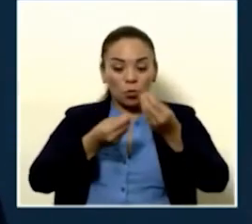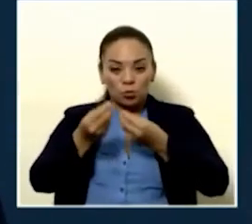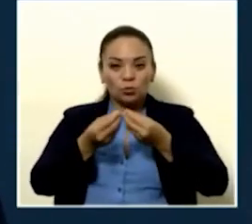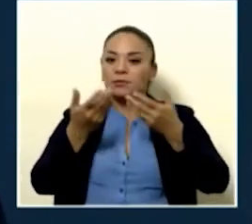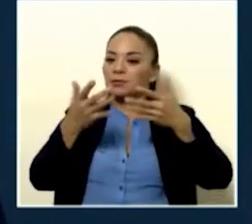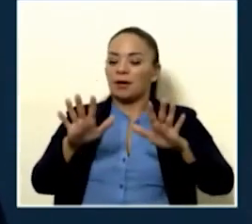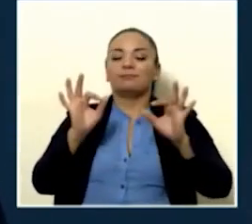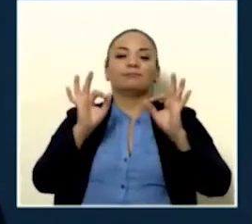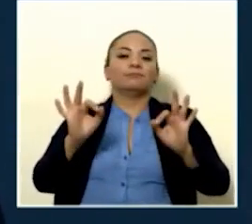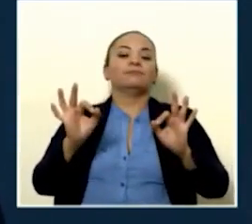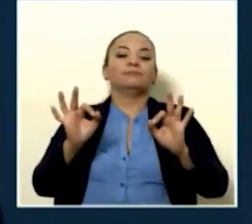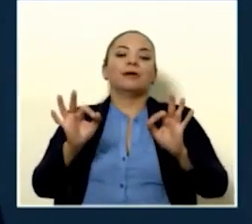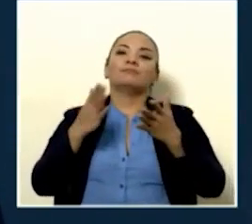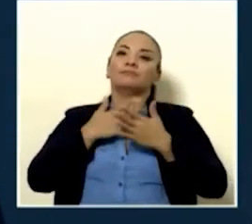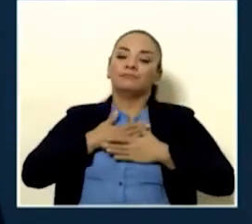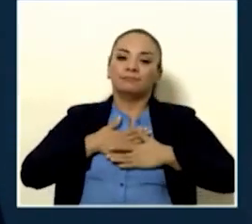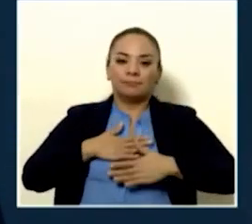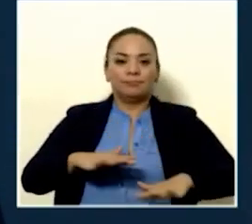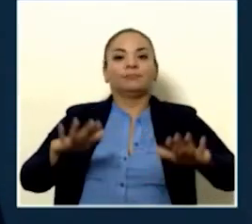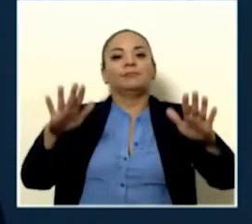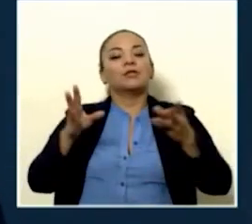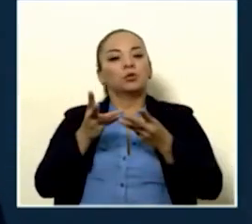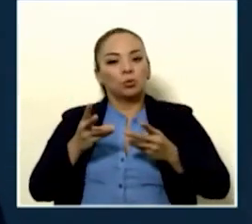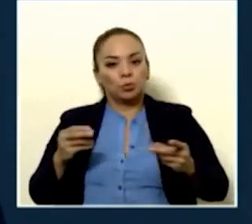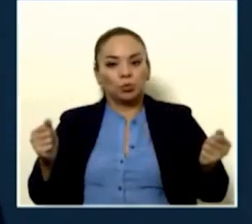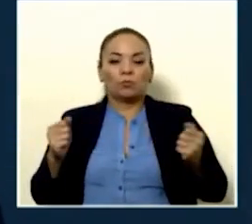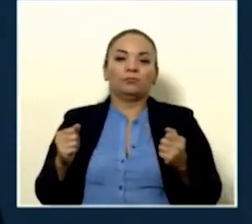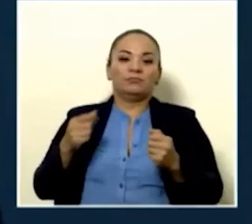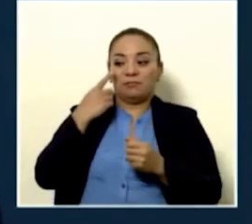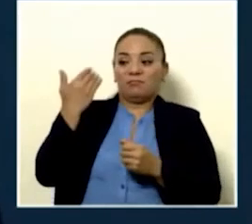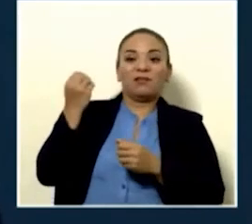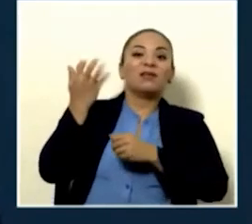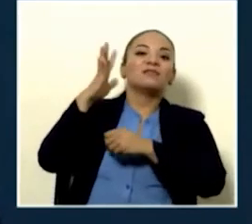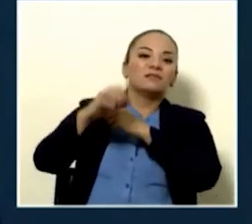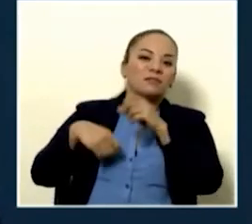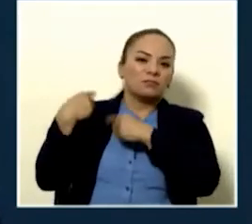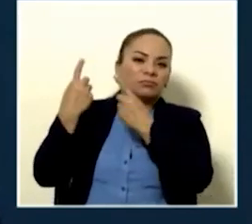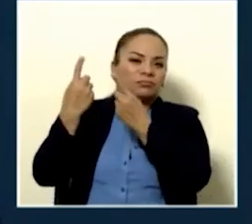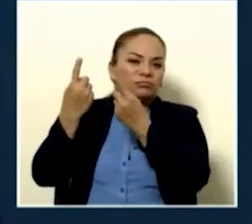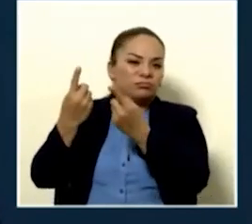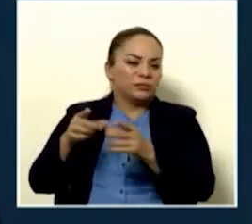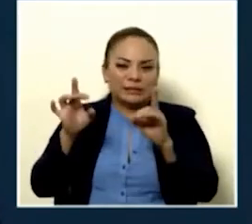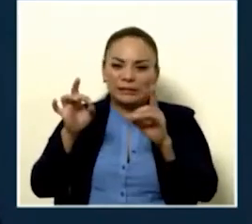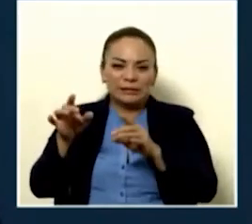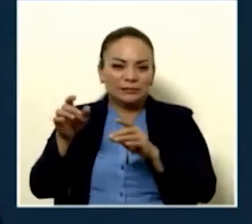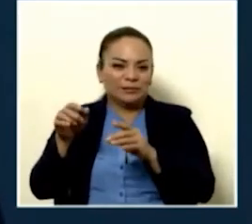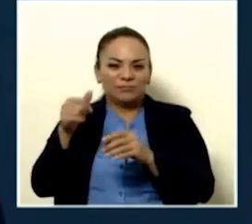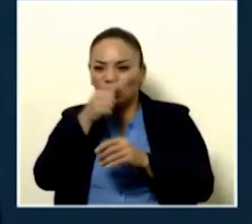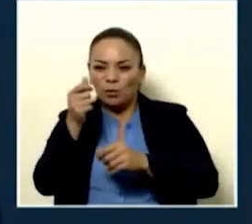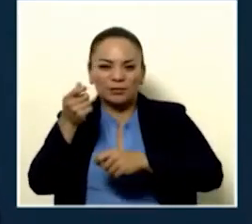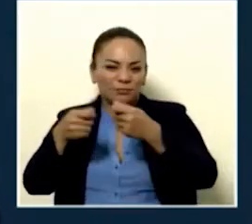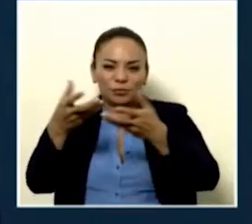fuerte y clara al final de ese túnel de más de 15 años en el que hemos estado enterrados,